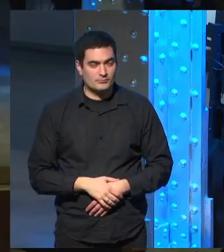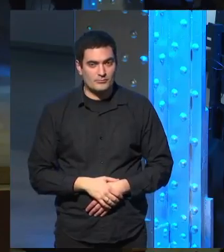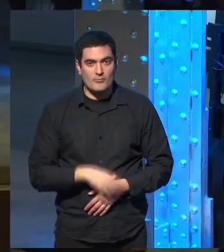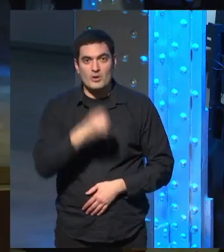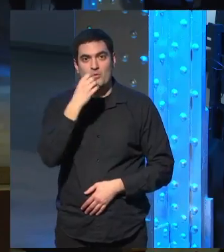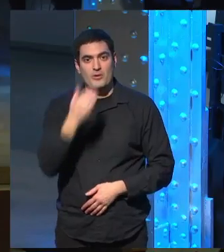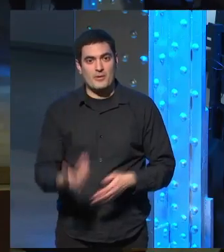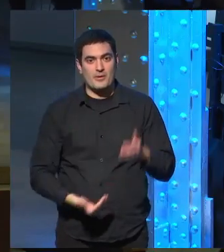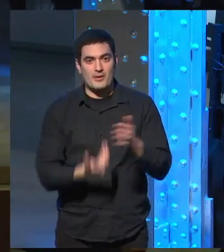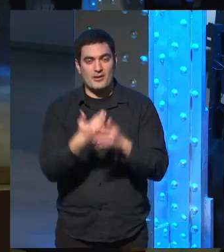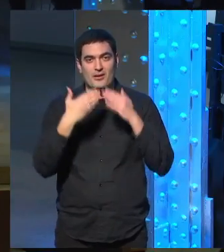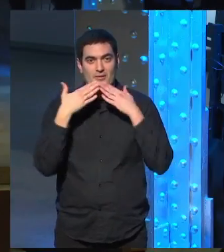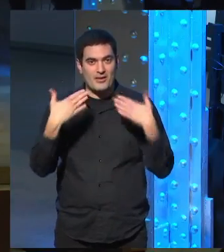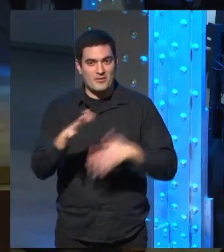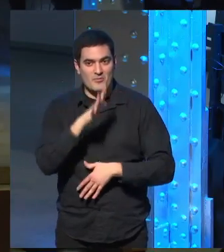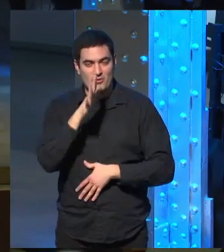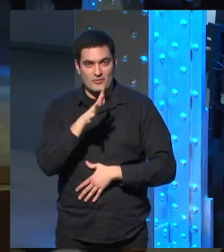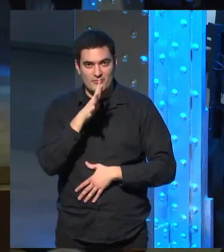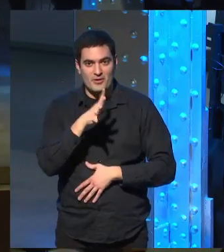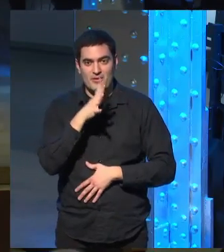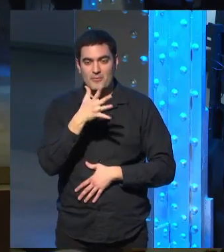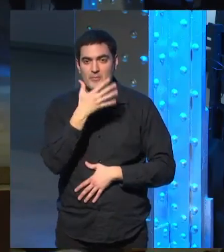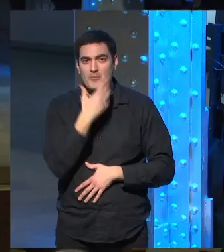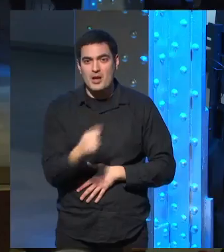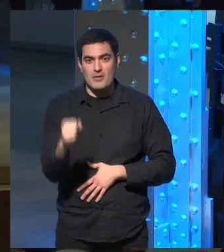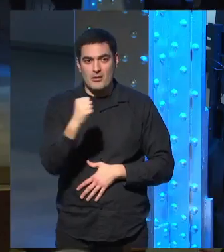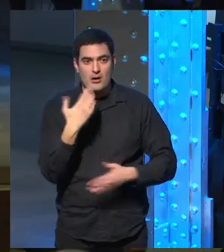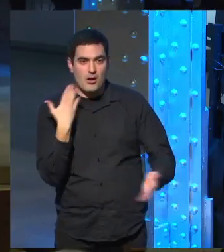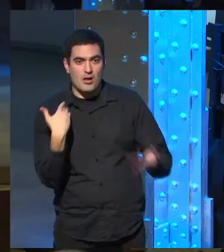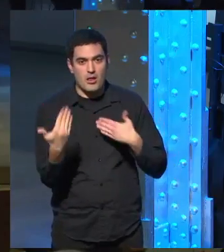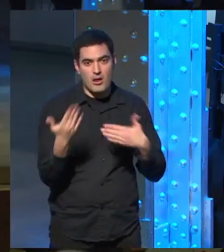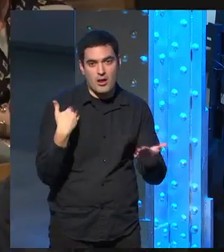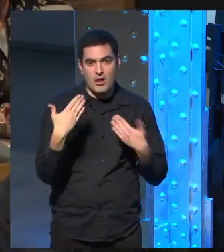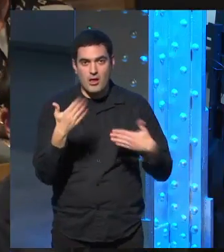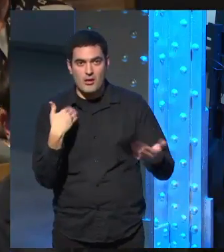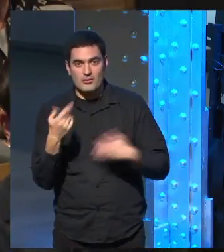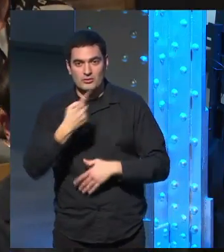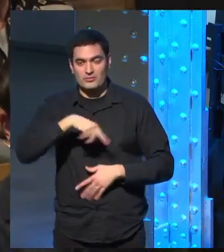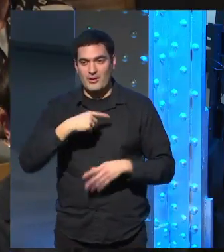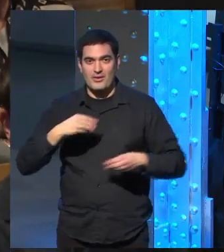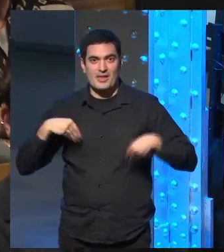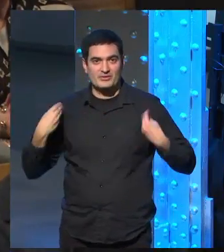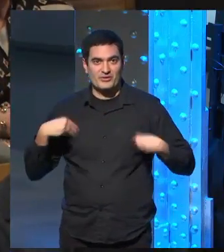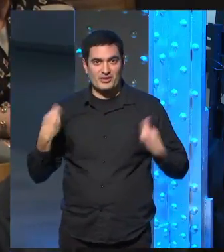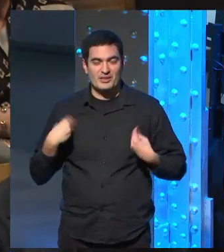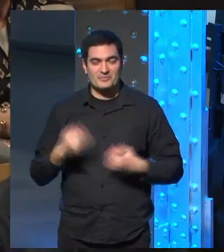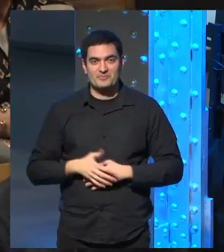¿Qué hay? Buenos días, muchas gracias por este maravilloso coloquio que estamos